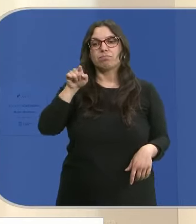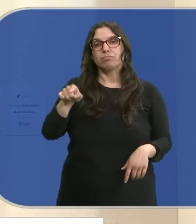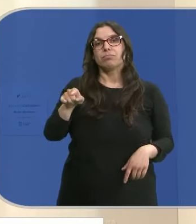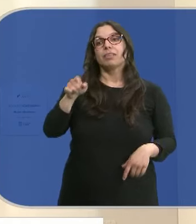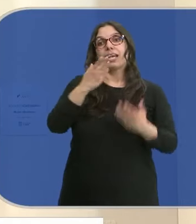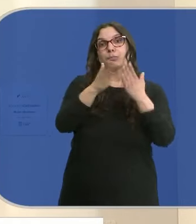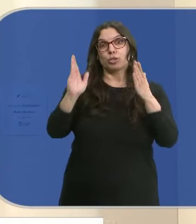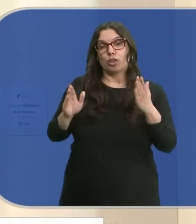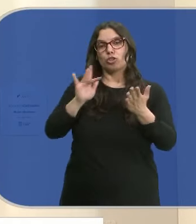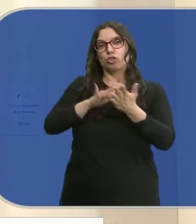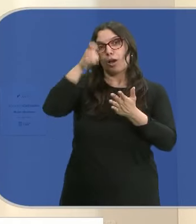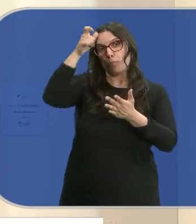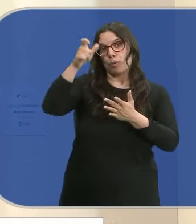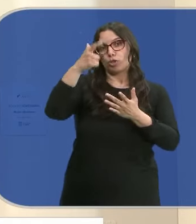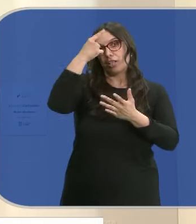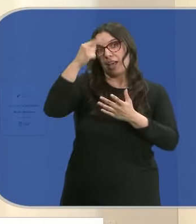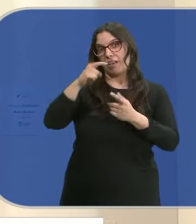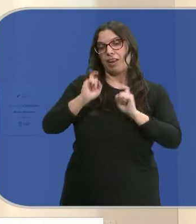abulenses. ¡Gracias!